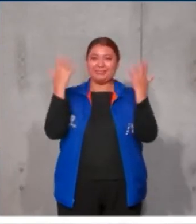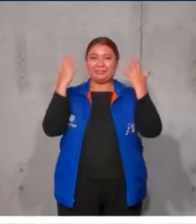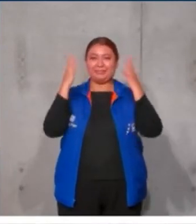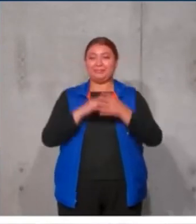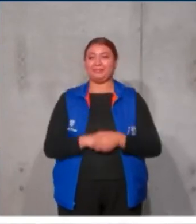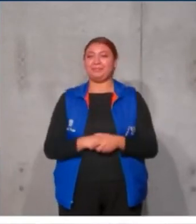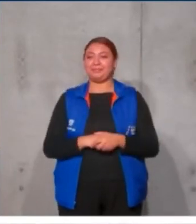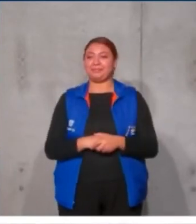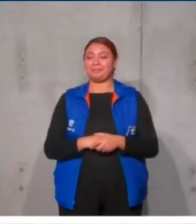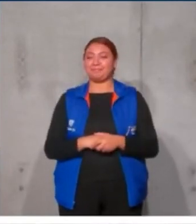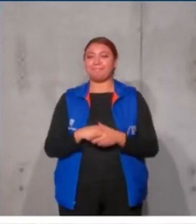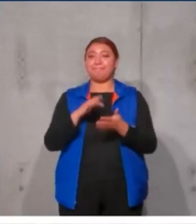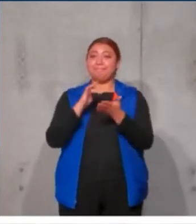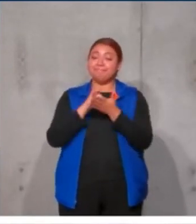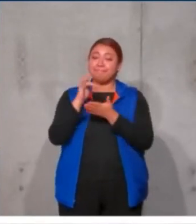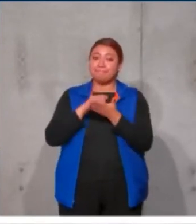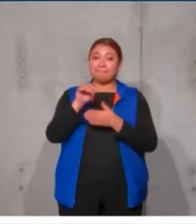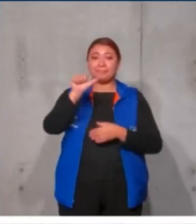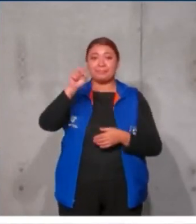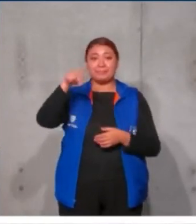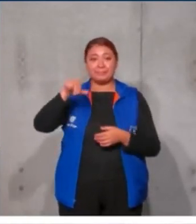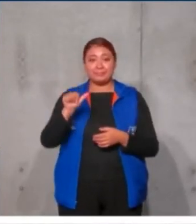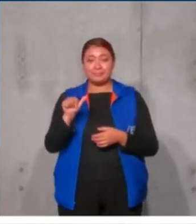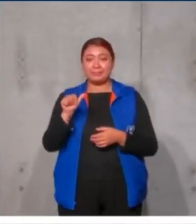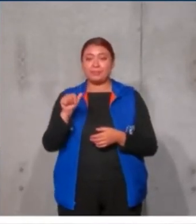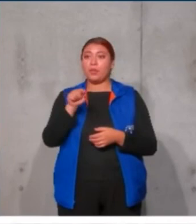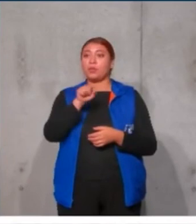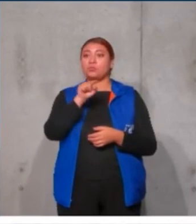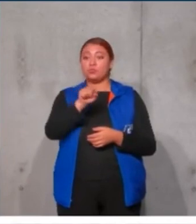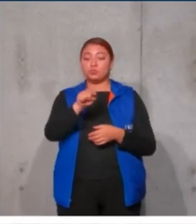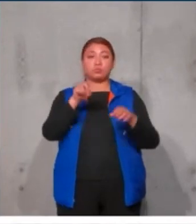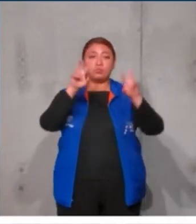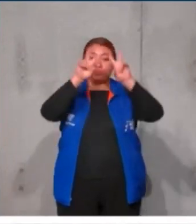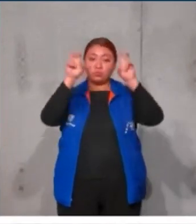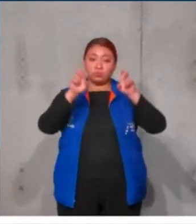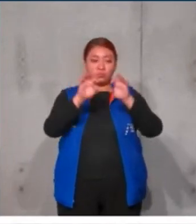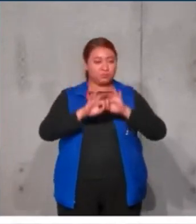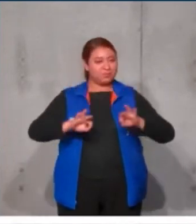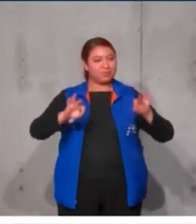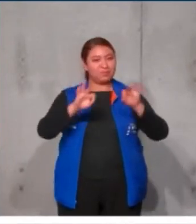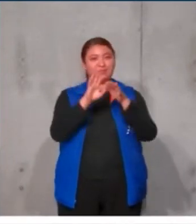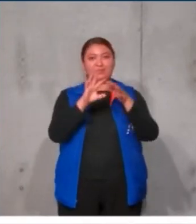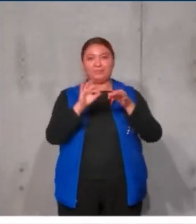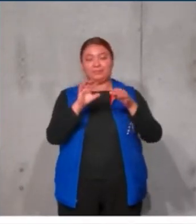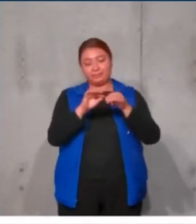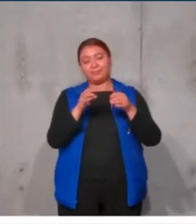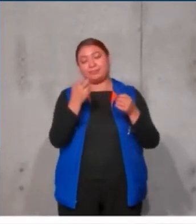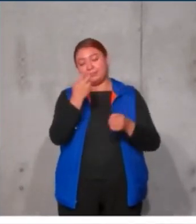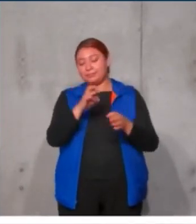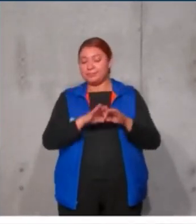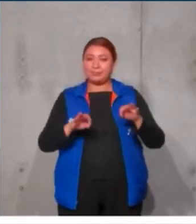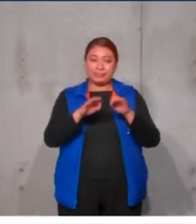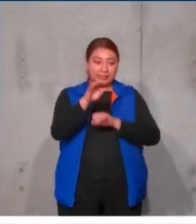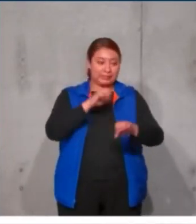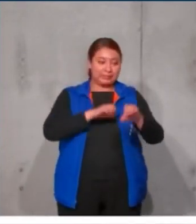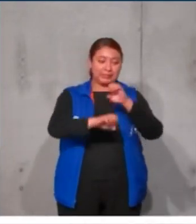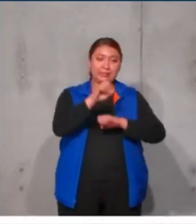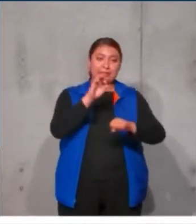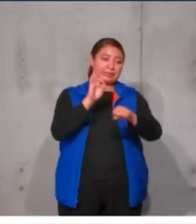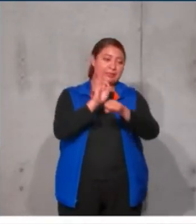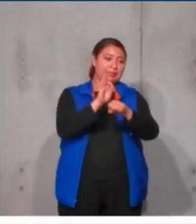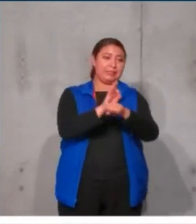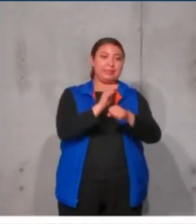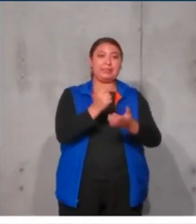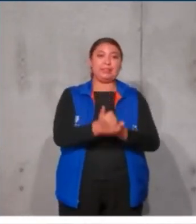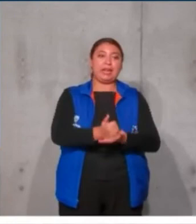atención. Muchas gracias, Ana. Coincido contigo que este tema es sumamente importante y más cuando vamos empezando estos